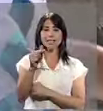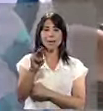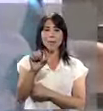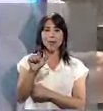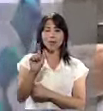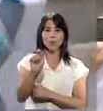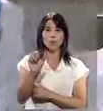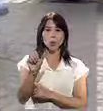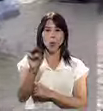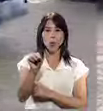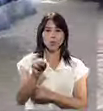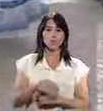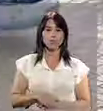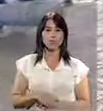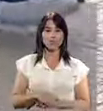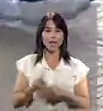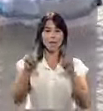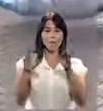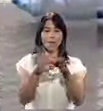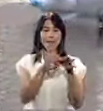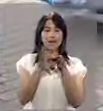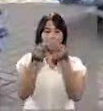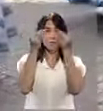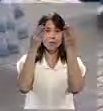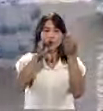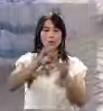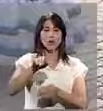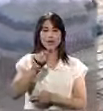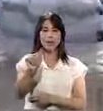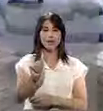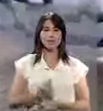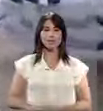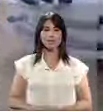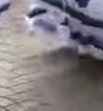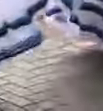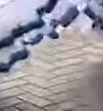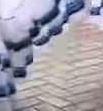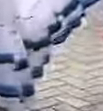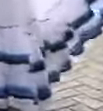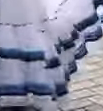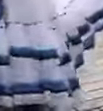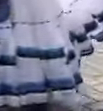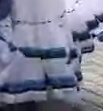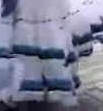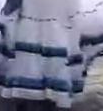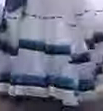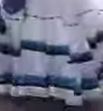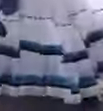g.araya@gmail.com. Informó para Nexus Julieta Alarcón.